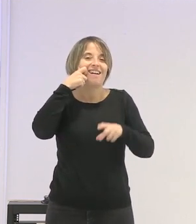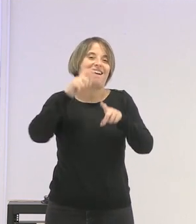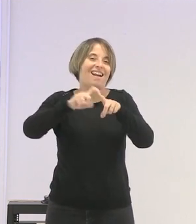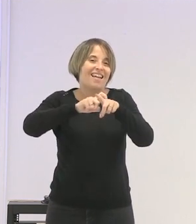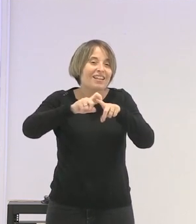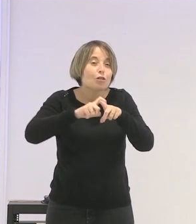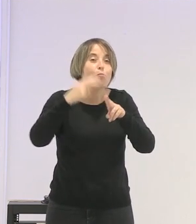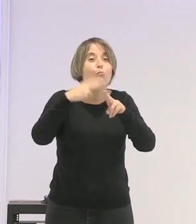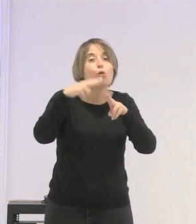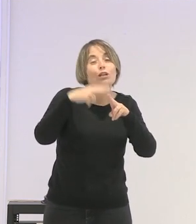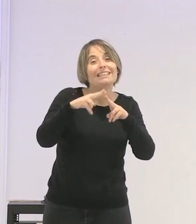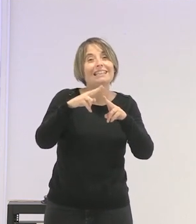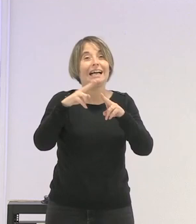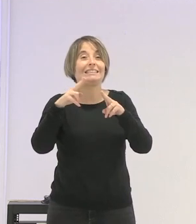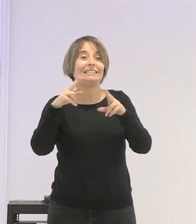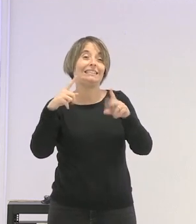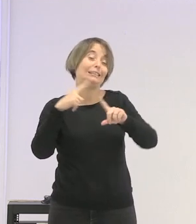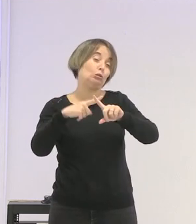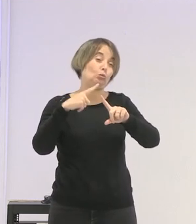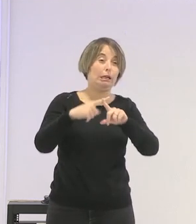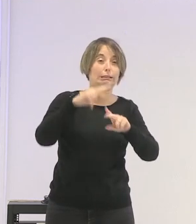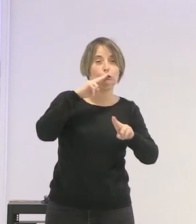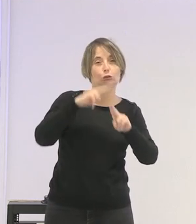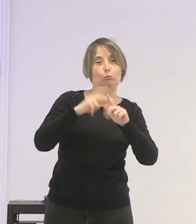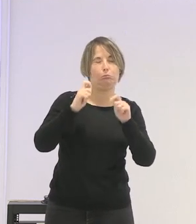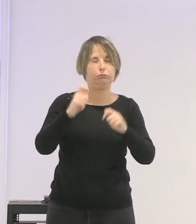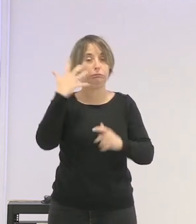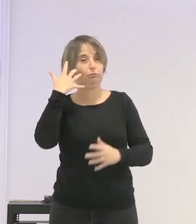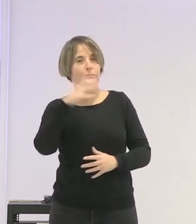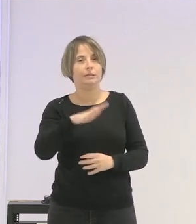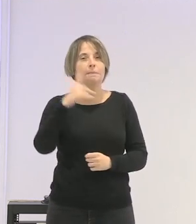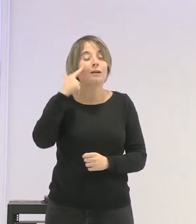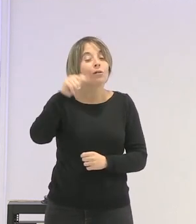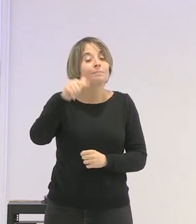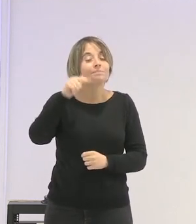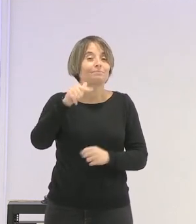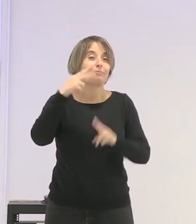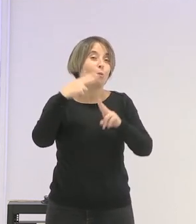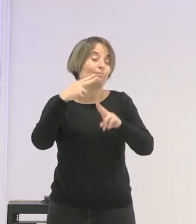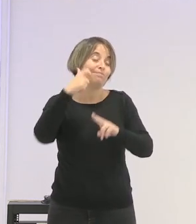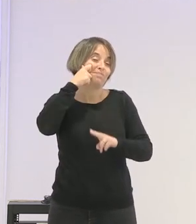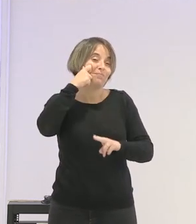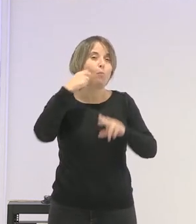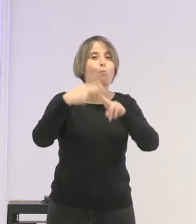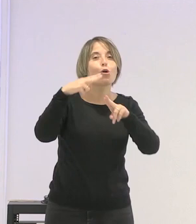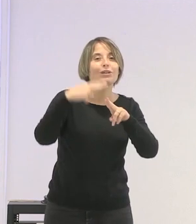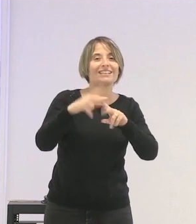política sexual, es un nombre un poco enrevesado, pero bueno. En cualquier caso, lo que explica esta racialización de la política sexual es